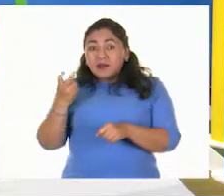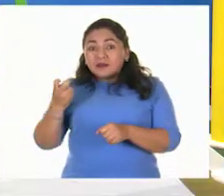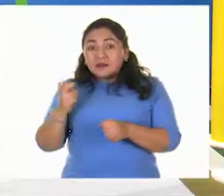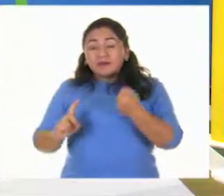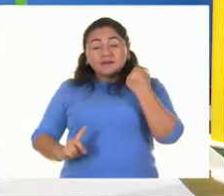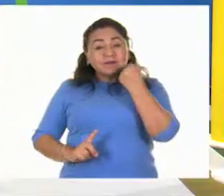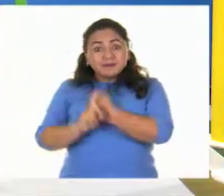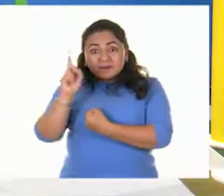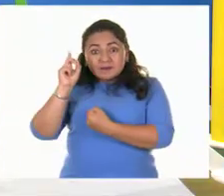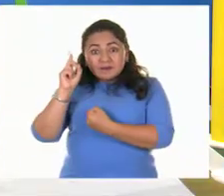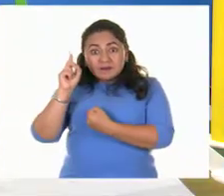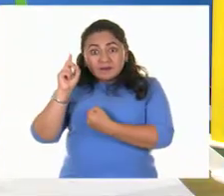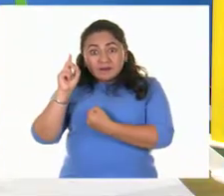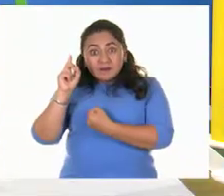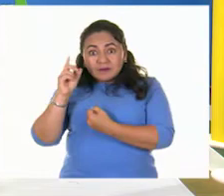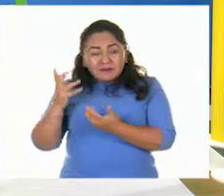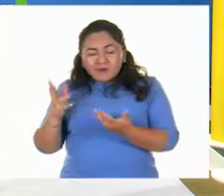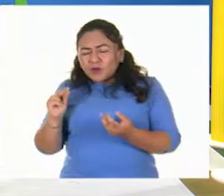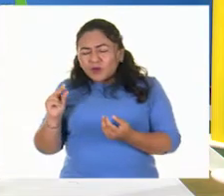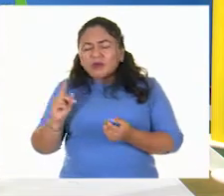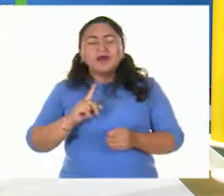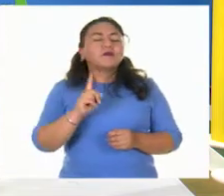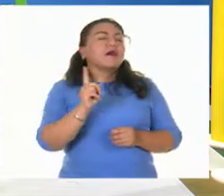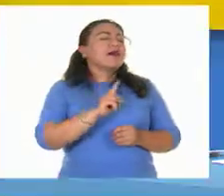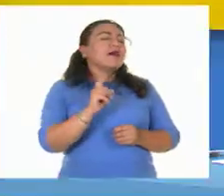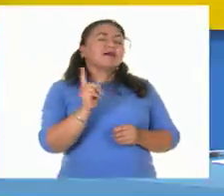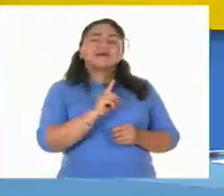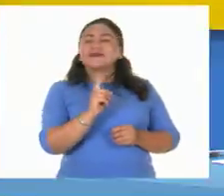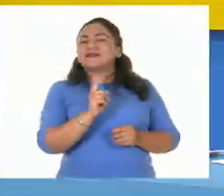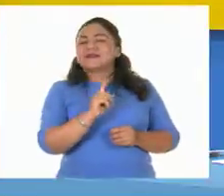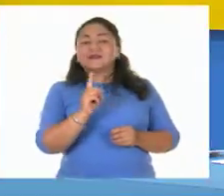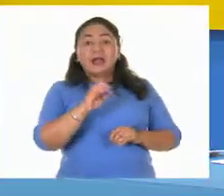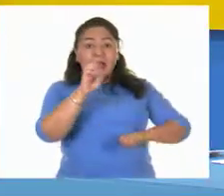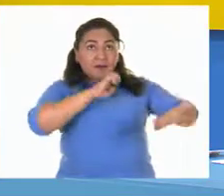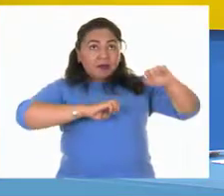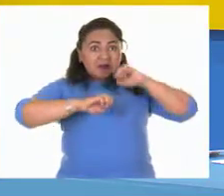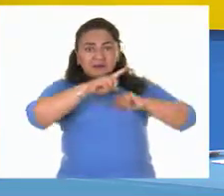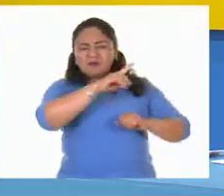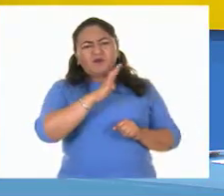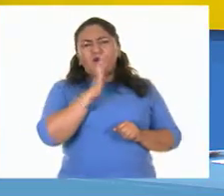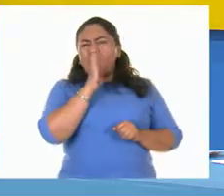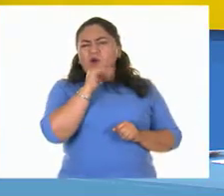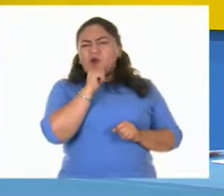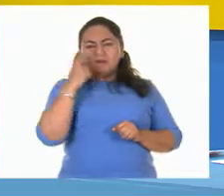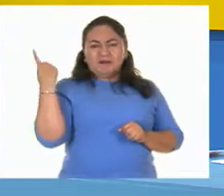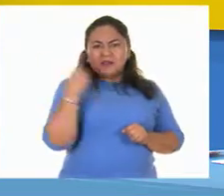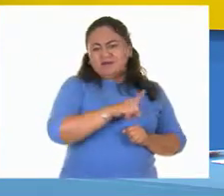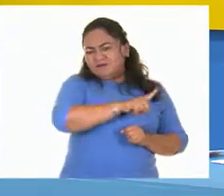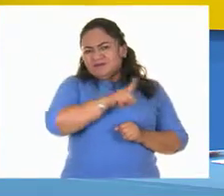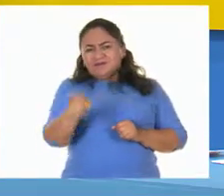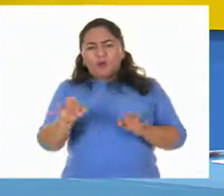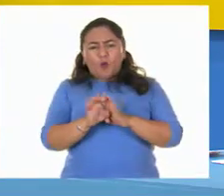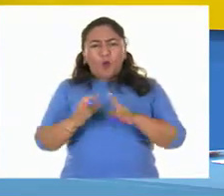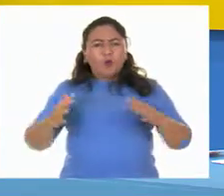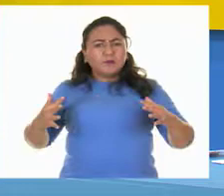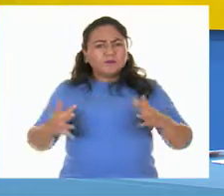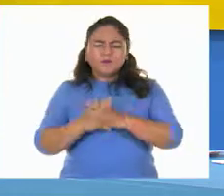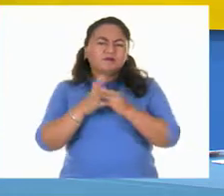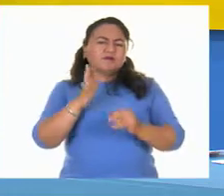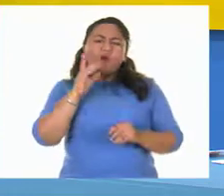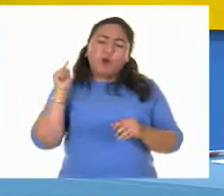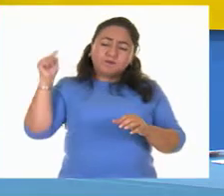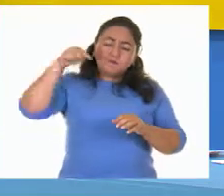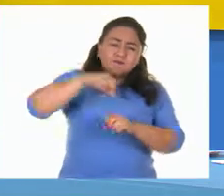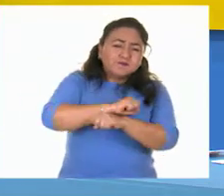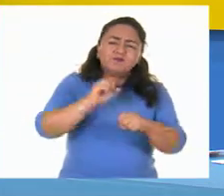una invasión armada a México. No. Las empresas no tenían la capacidad para ordenar un ataque armado a nuestro país, sino